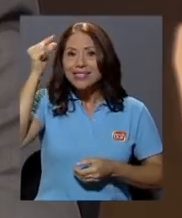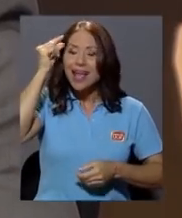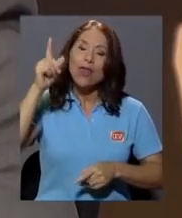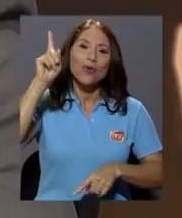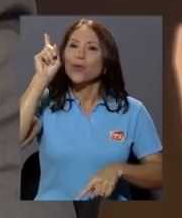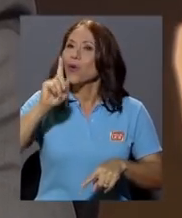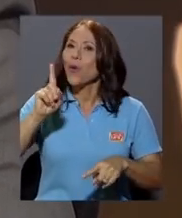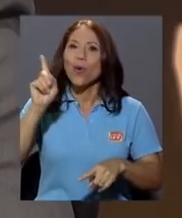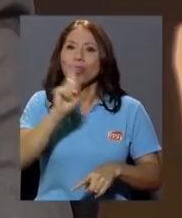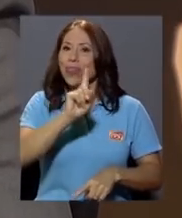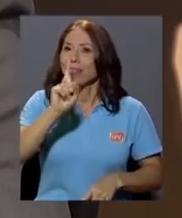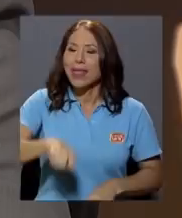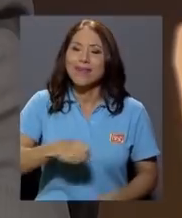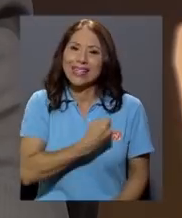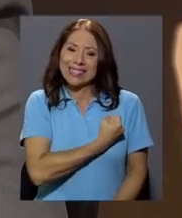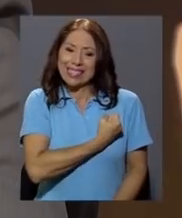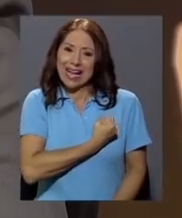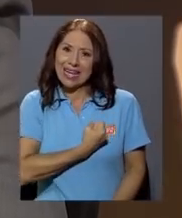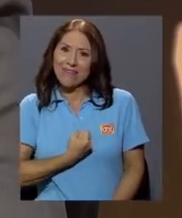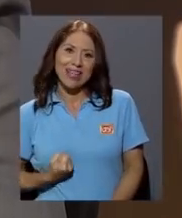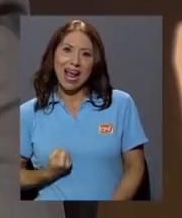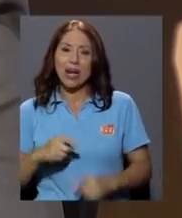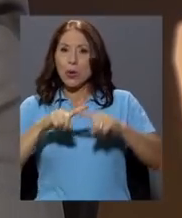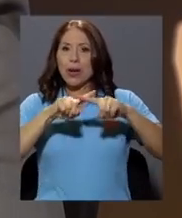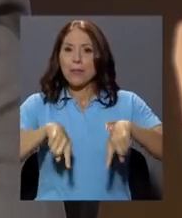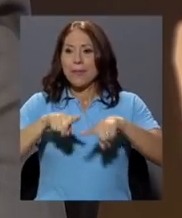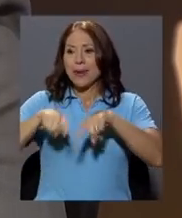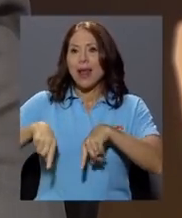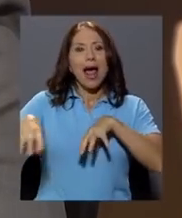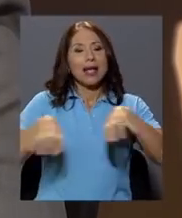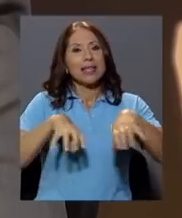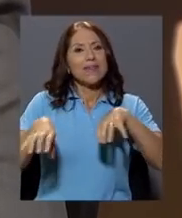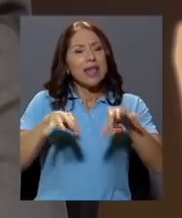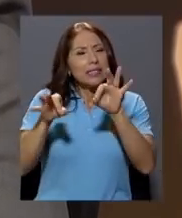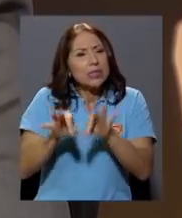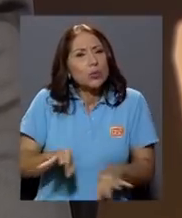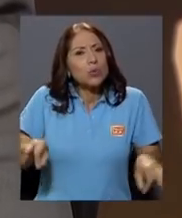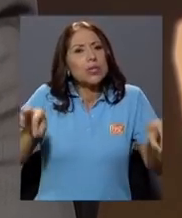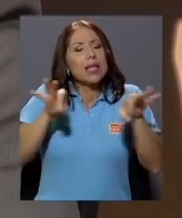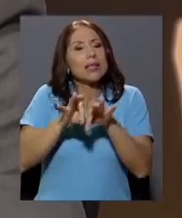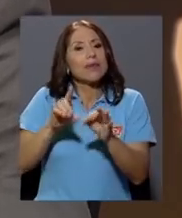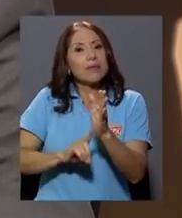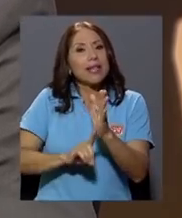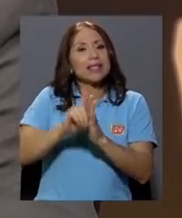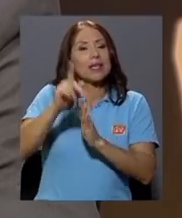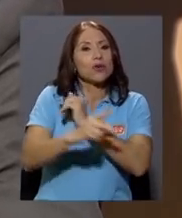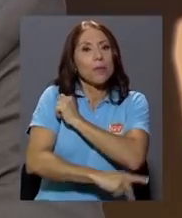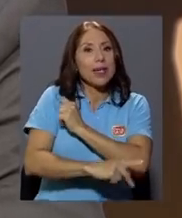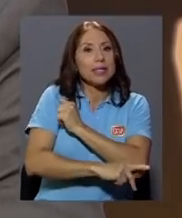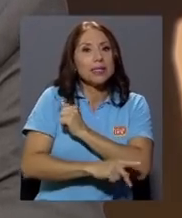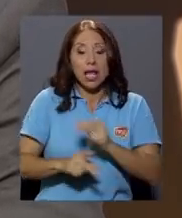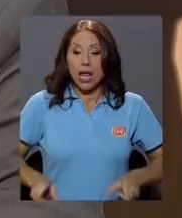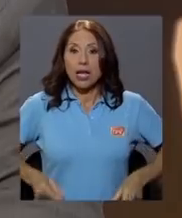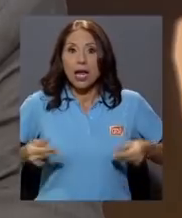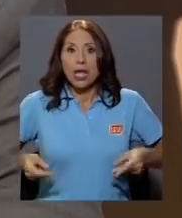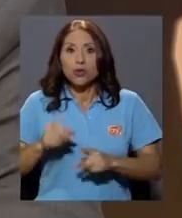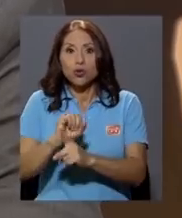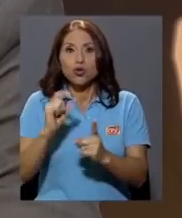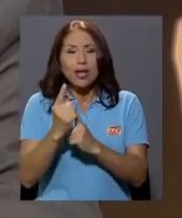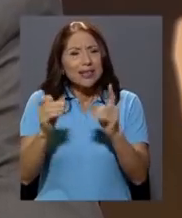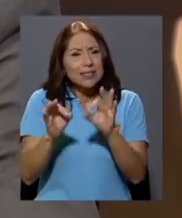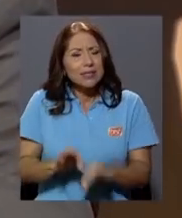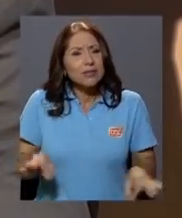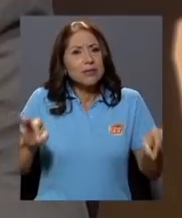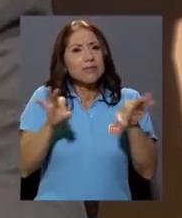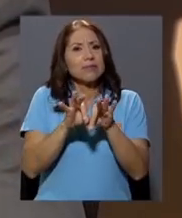sacrificar aquellas actividades que son sustantivas para el desarrollo del país. El gasto social es sustantivo para el desarrollo del